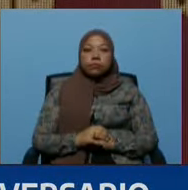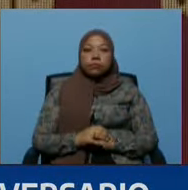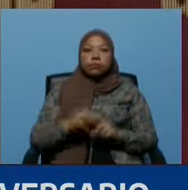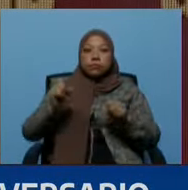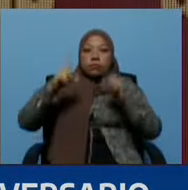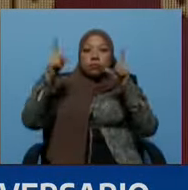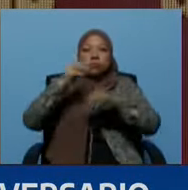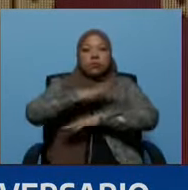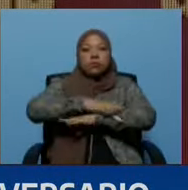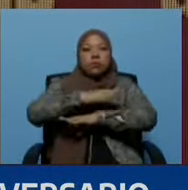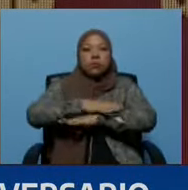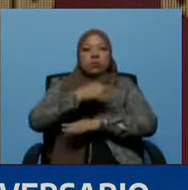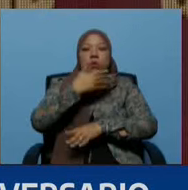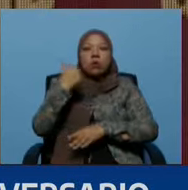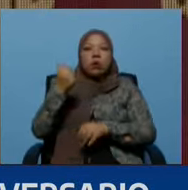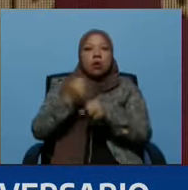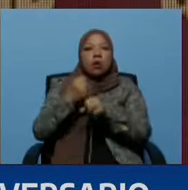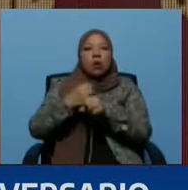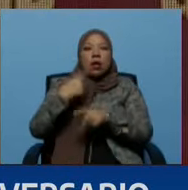Impresionante la moral. Y vino el general,